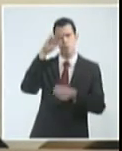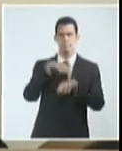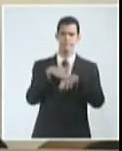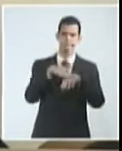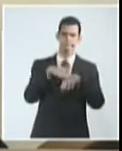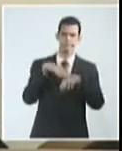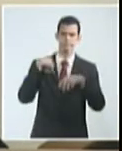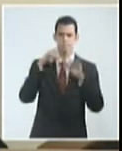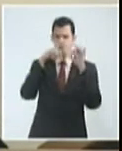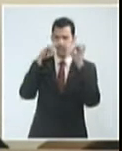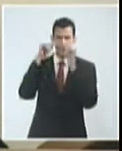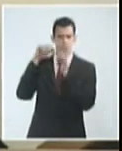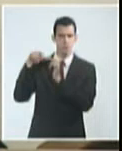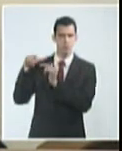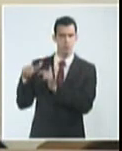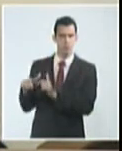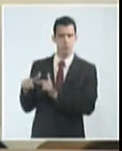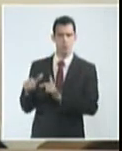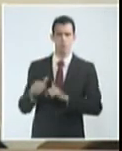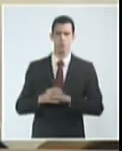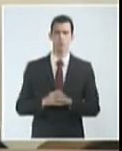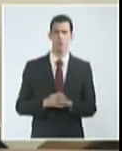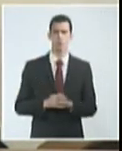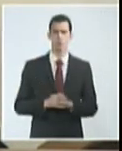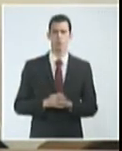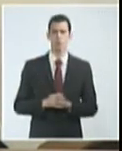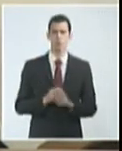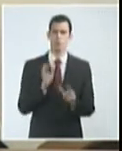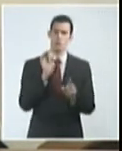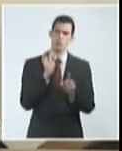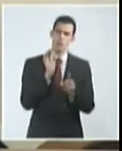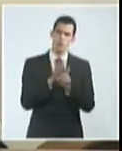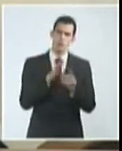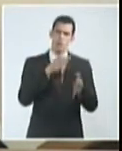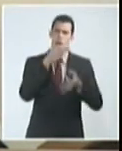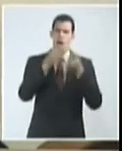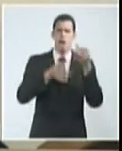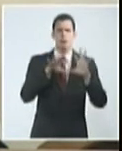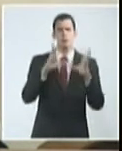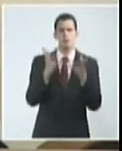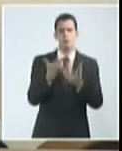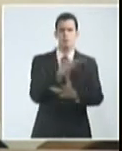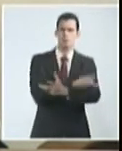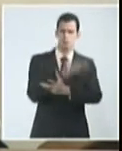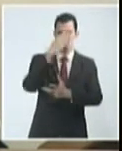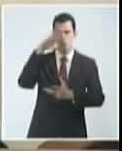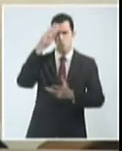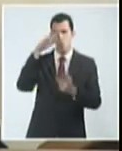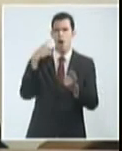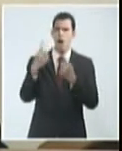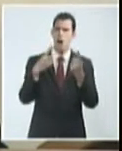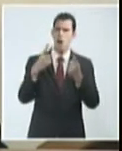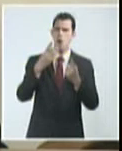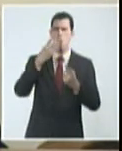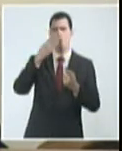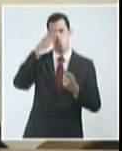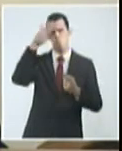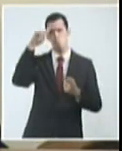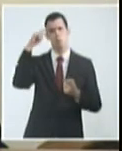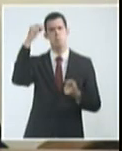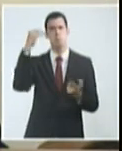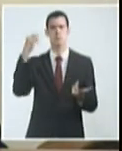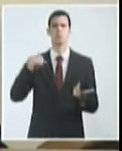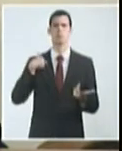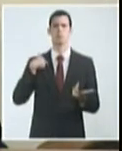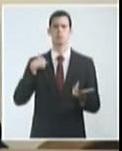cuando empezó a hablarse de las vacunas cubanas y su efectividad, muchos en el mundo dijeron: voy a hacer turismo a Cuba